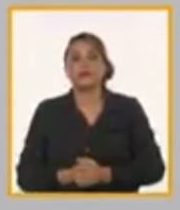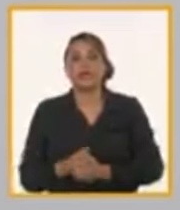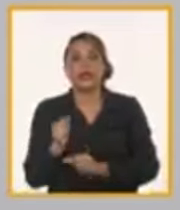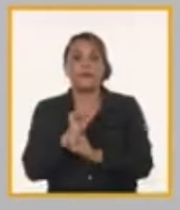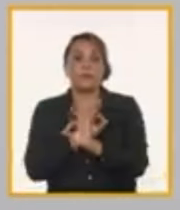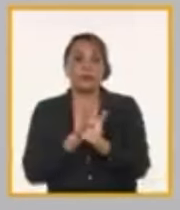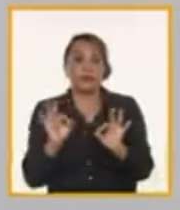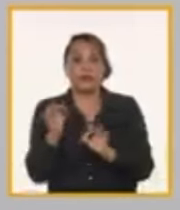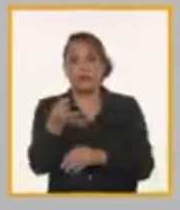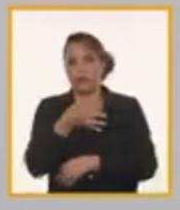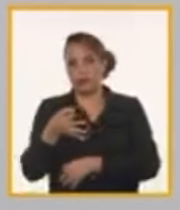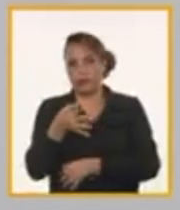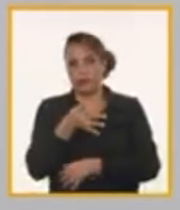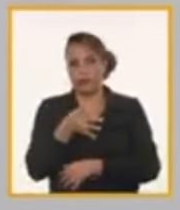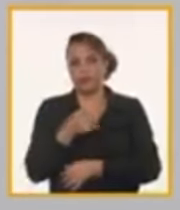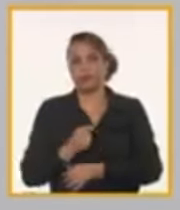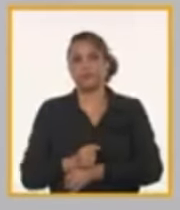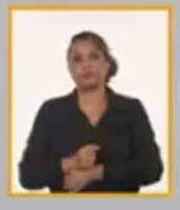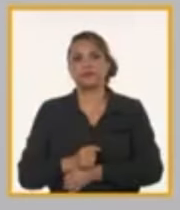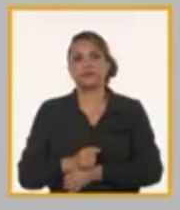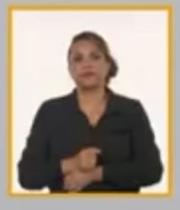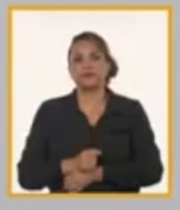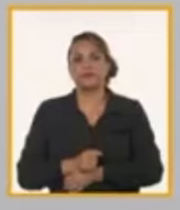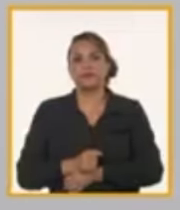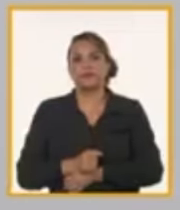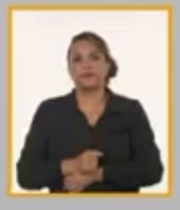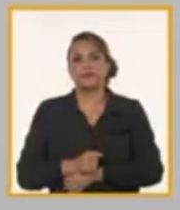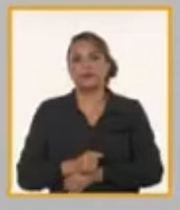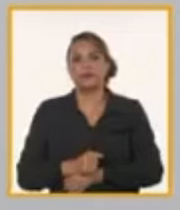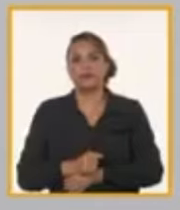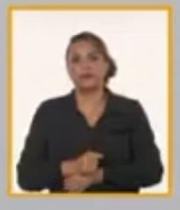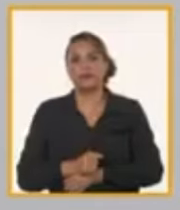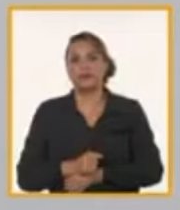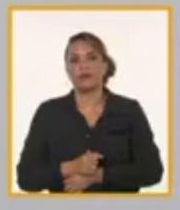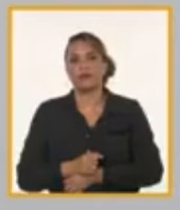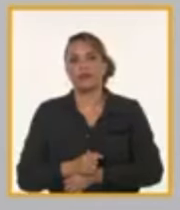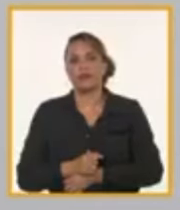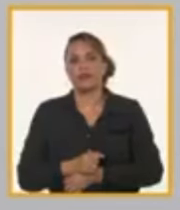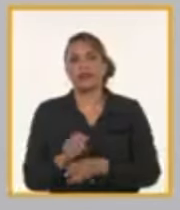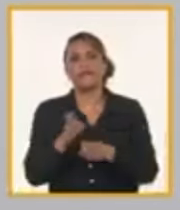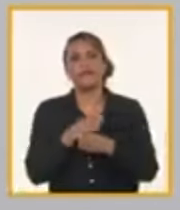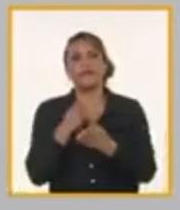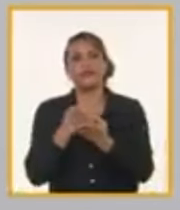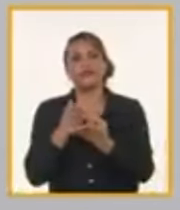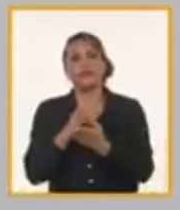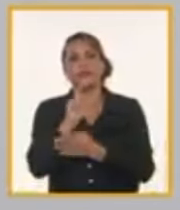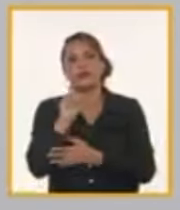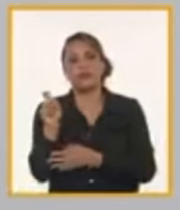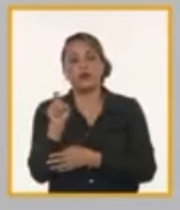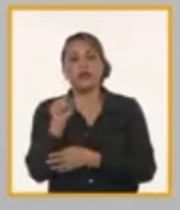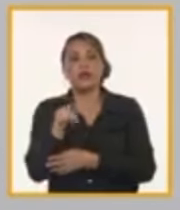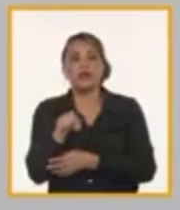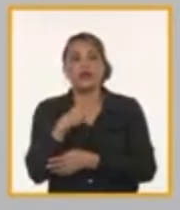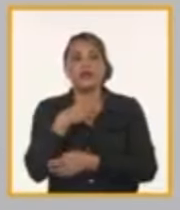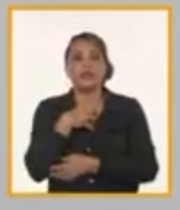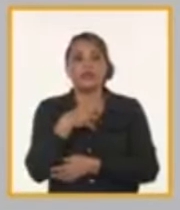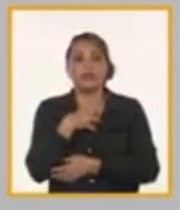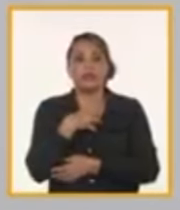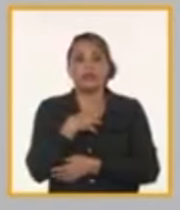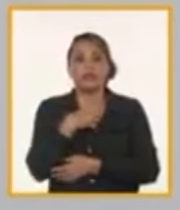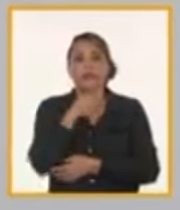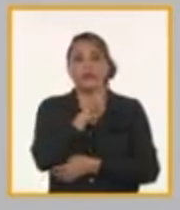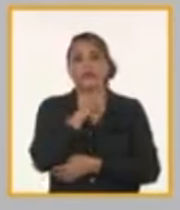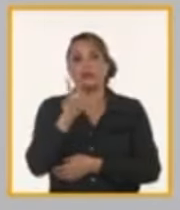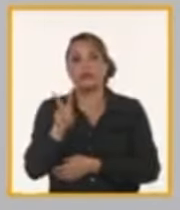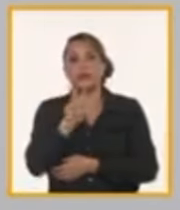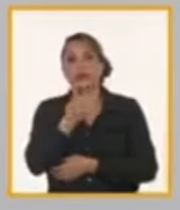municipios nosotros tenemos indiscutiblemente una variedad de instituciones dentro del sistema me como son tenemos 22